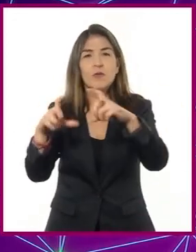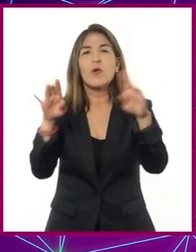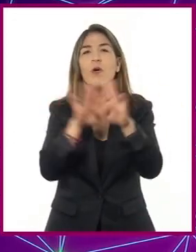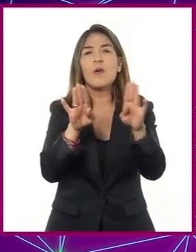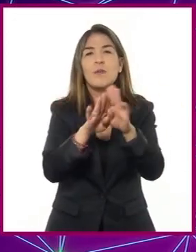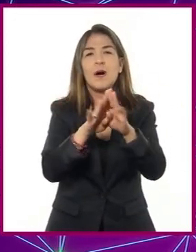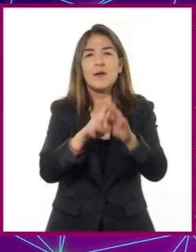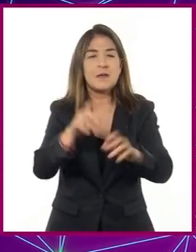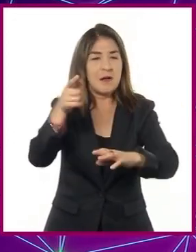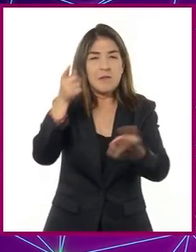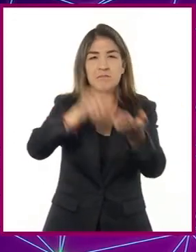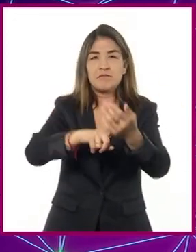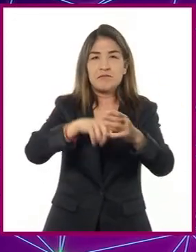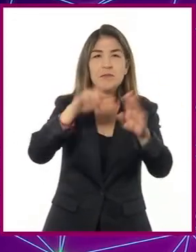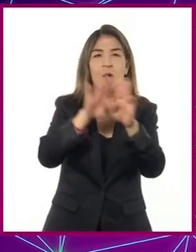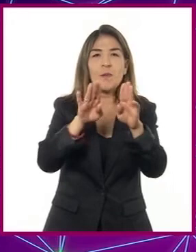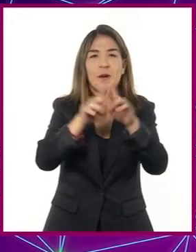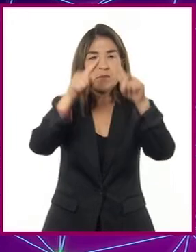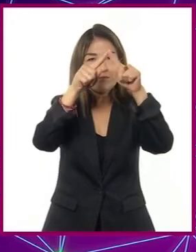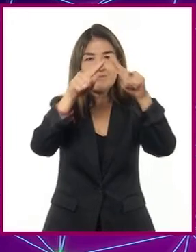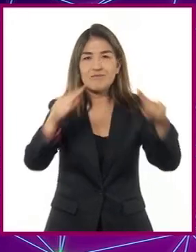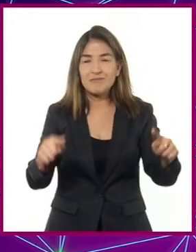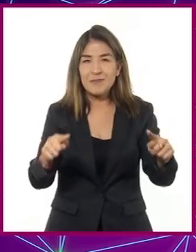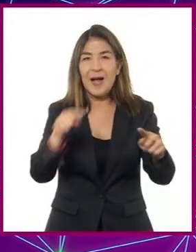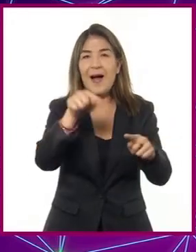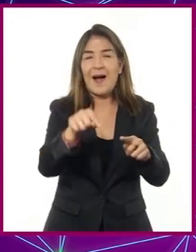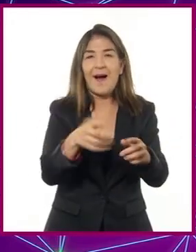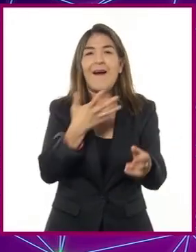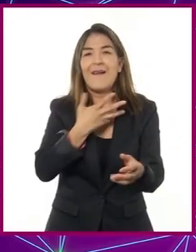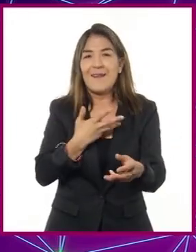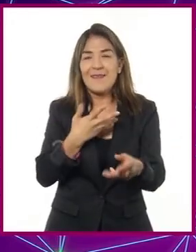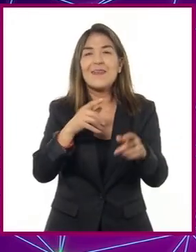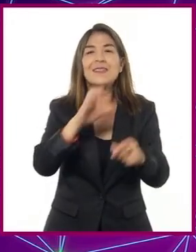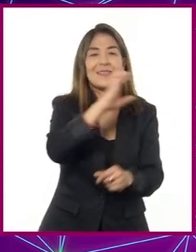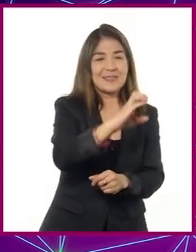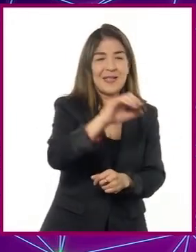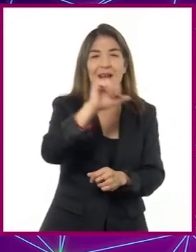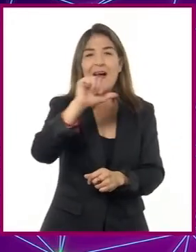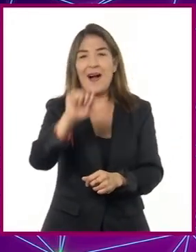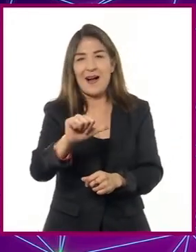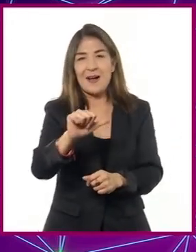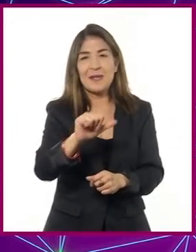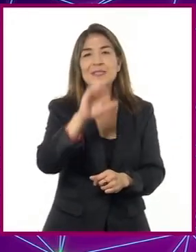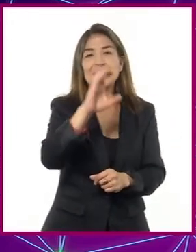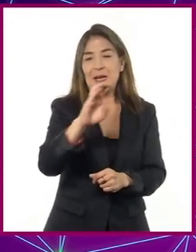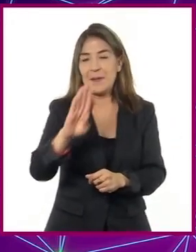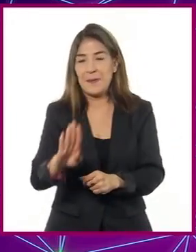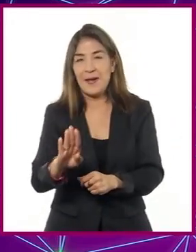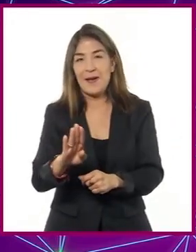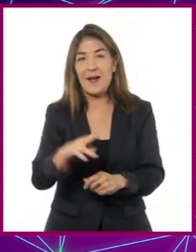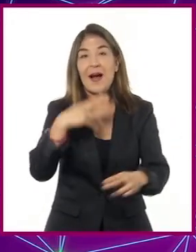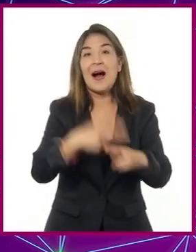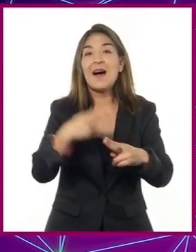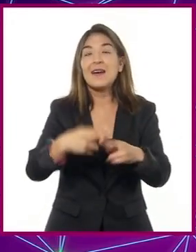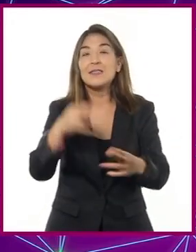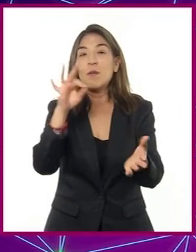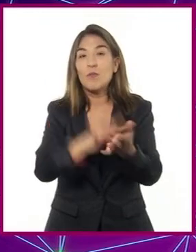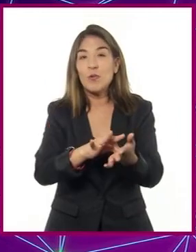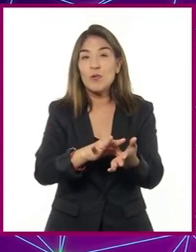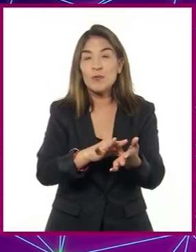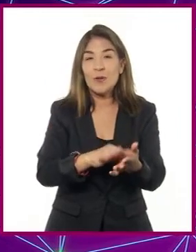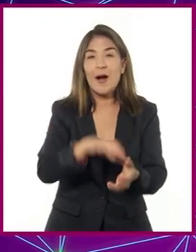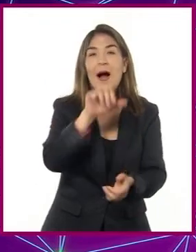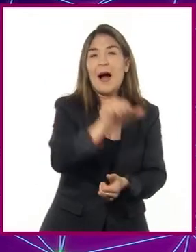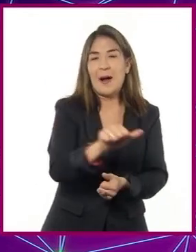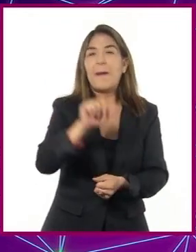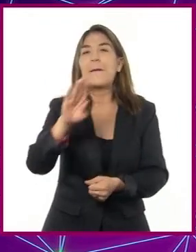cortan entre sí, trácese las rectas CA, CB, hasta los puntos A